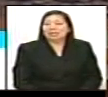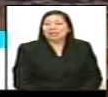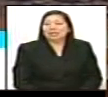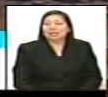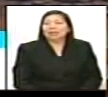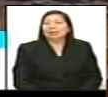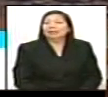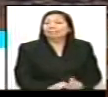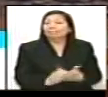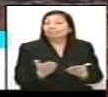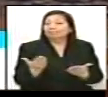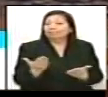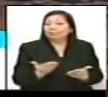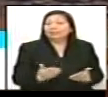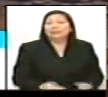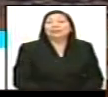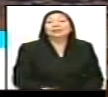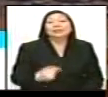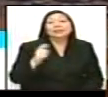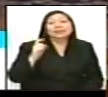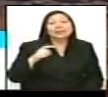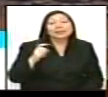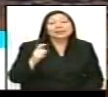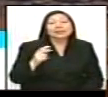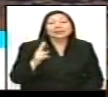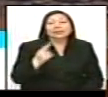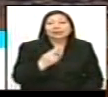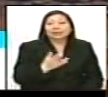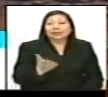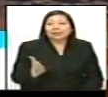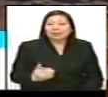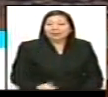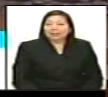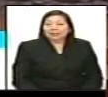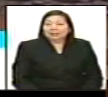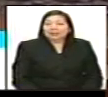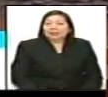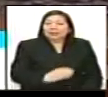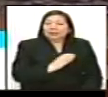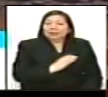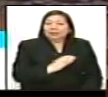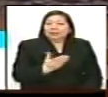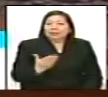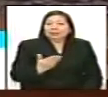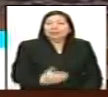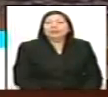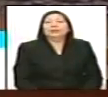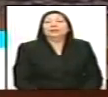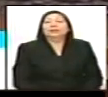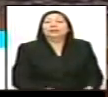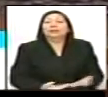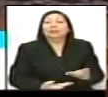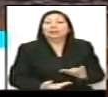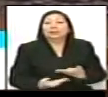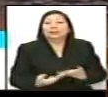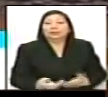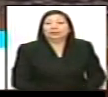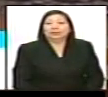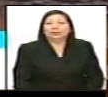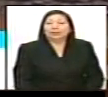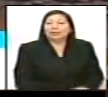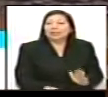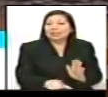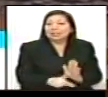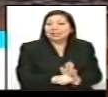Y saludamos en ese sentido la necesidad de criminalizar o de crear la conducta criminal, de tipificar el financiamiento ilegal